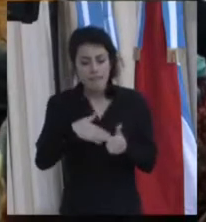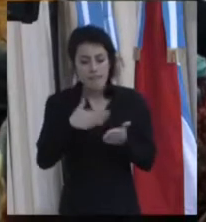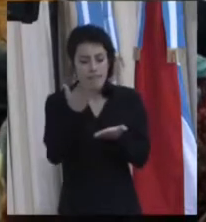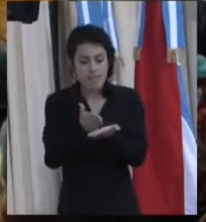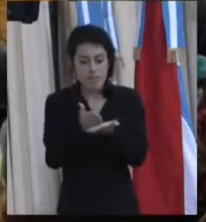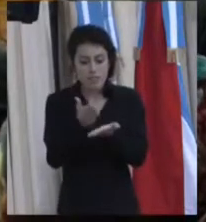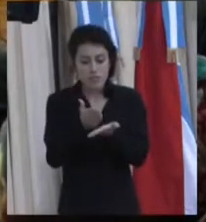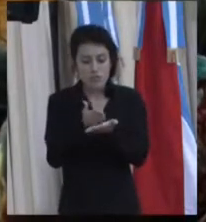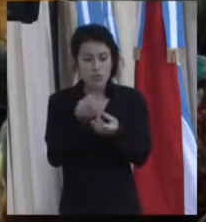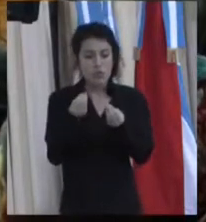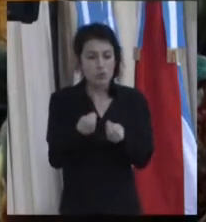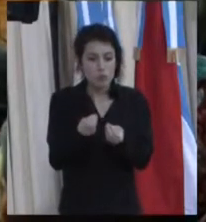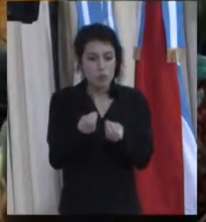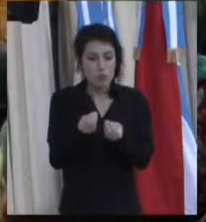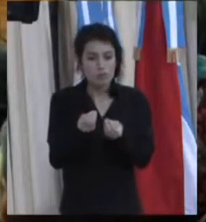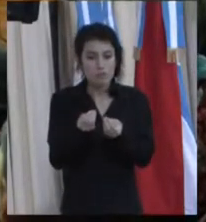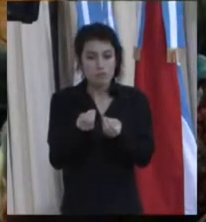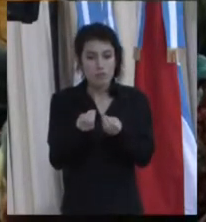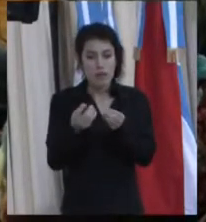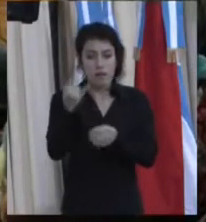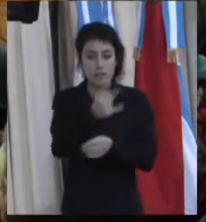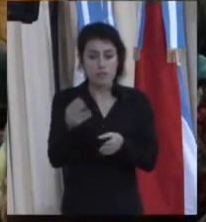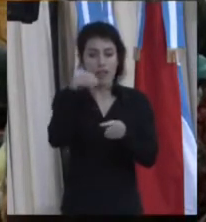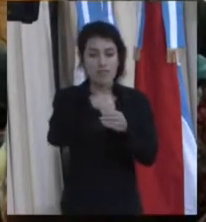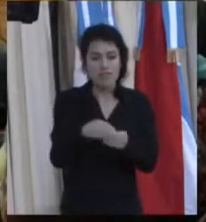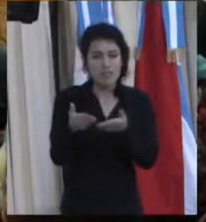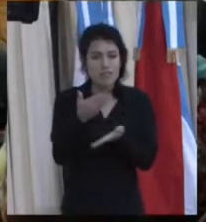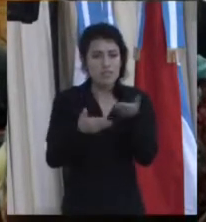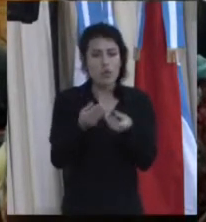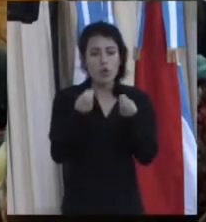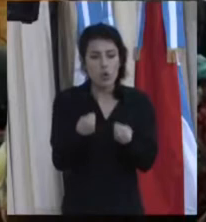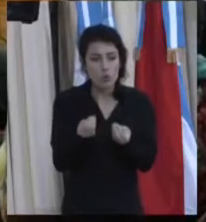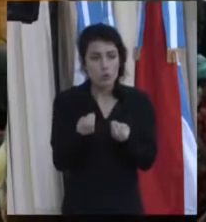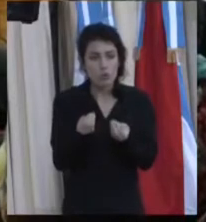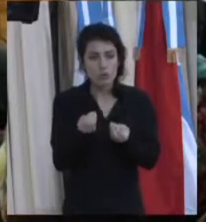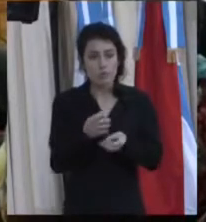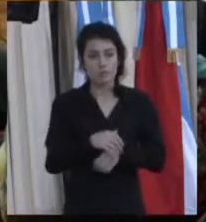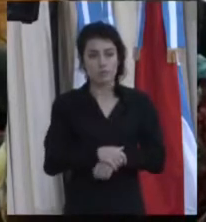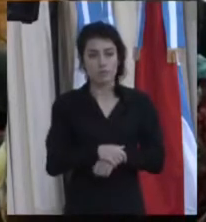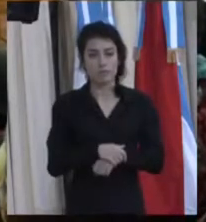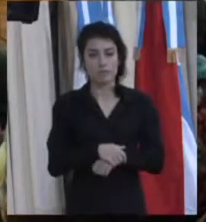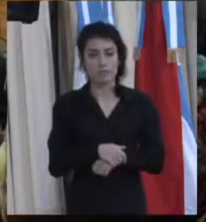se entendía lo que la convivencia en la universidad, para decirlo en un término más coloquial.